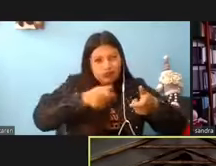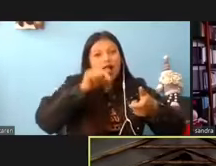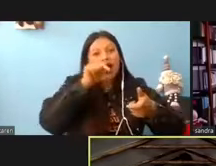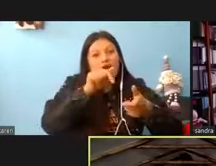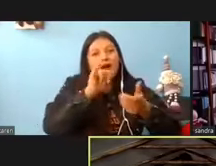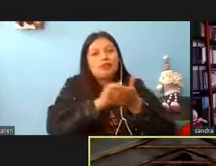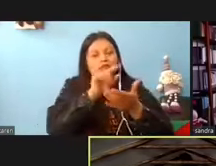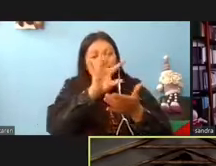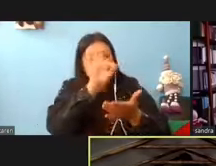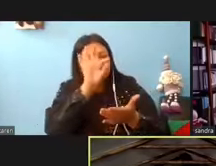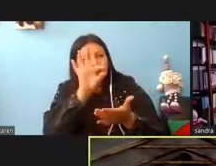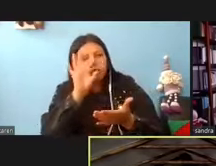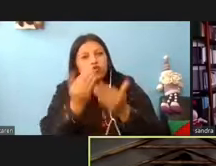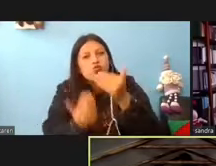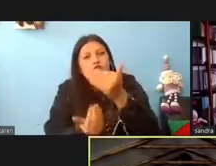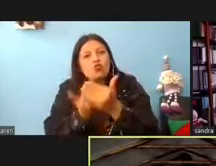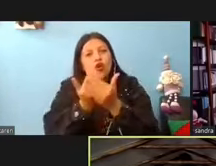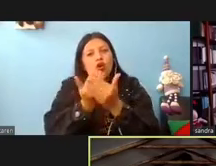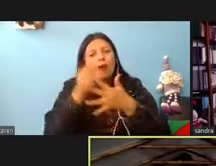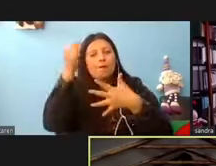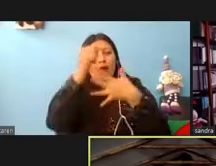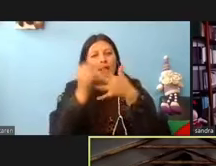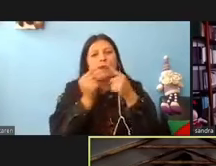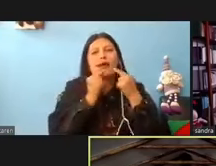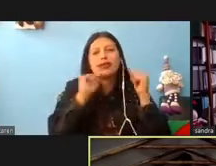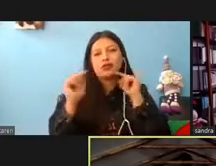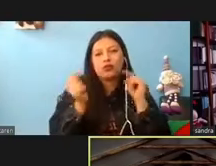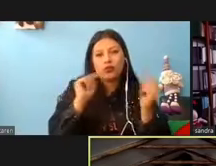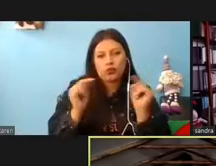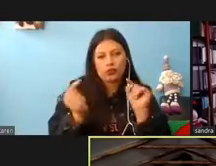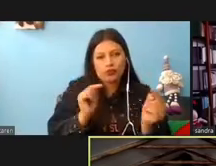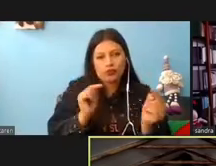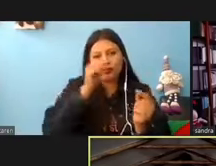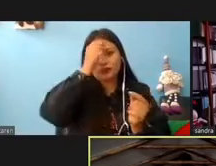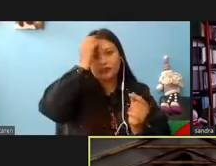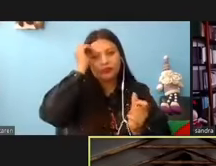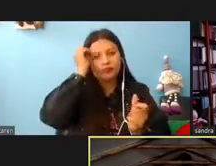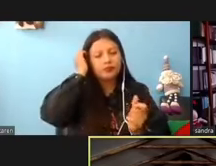surjan como los nuevos ejes de la conversación.